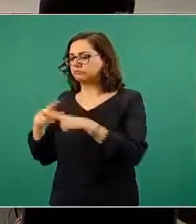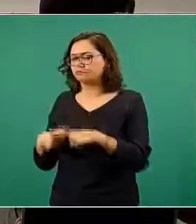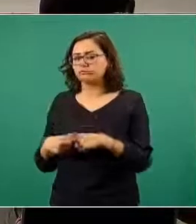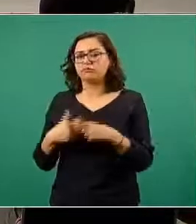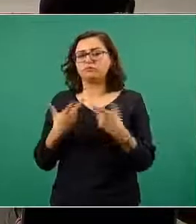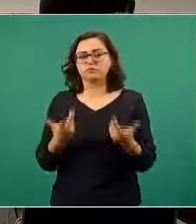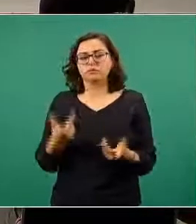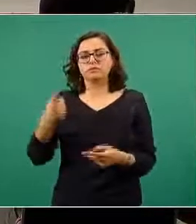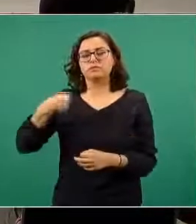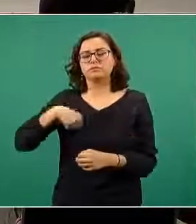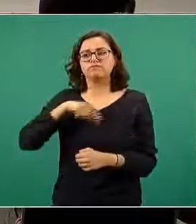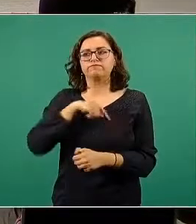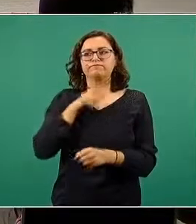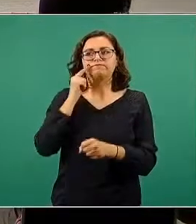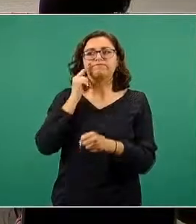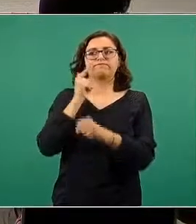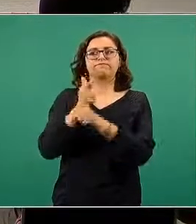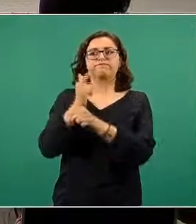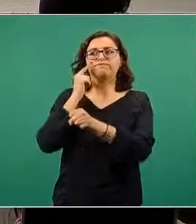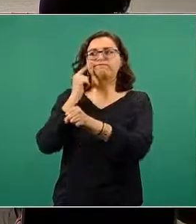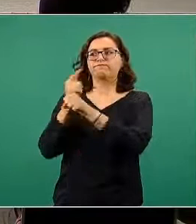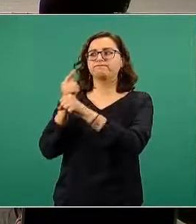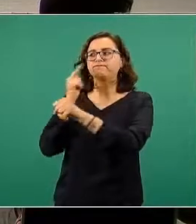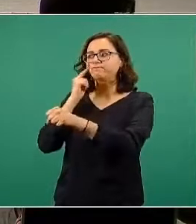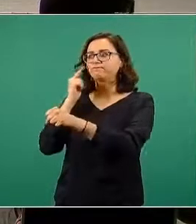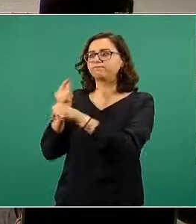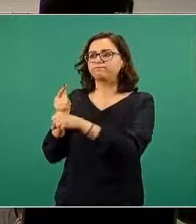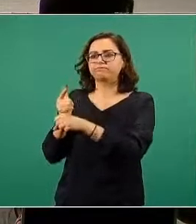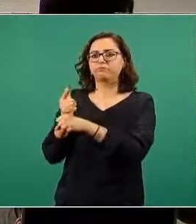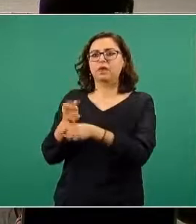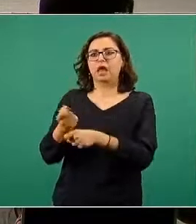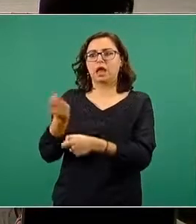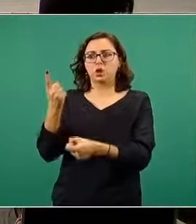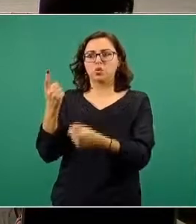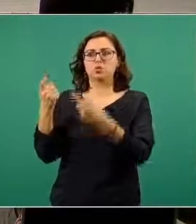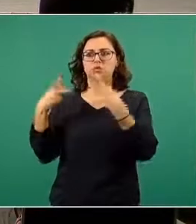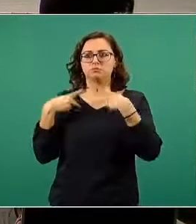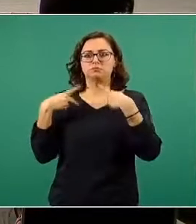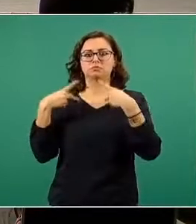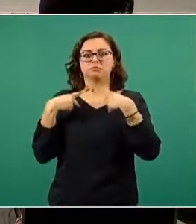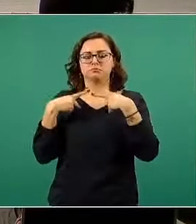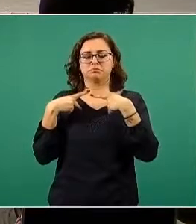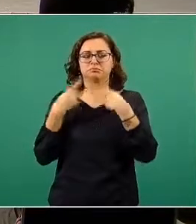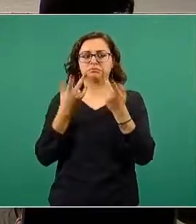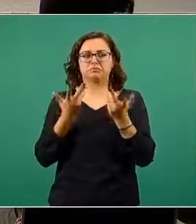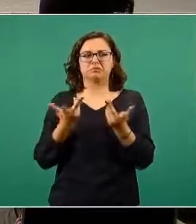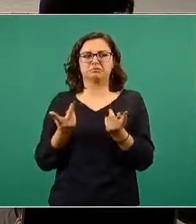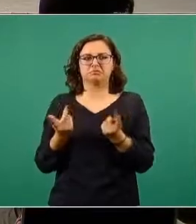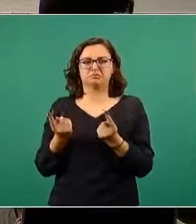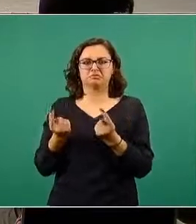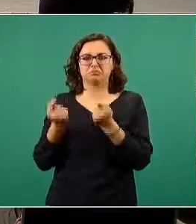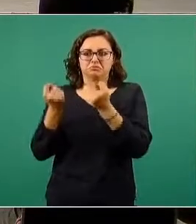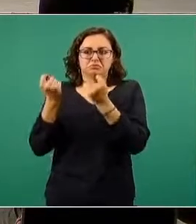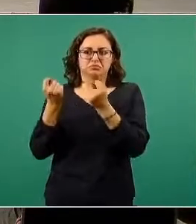cómo profesionales de la salud han tomado decisiones sobre tratamientos con base